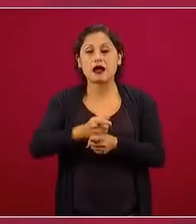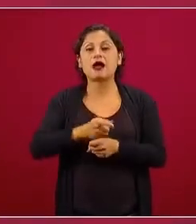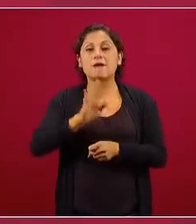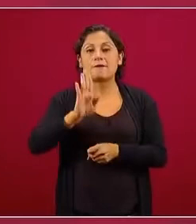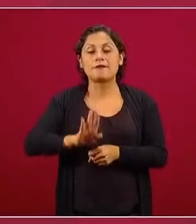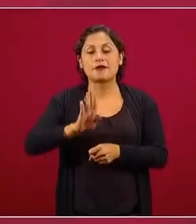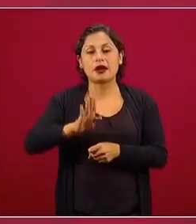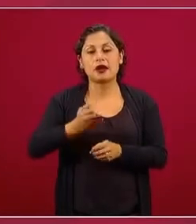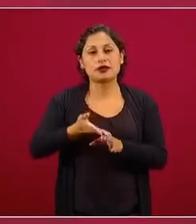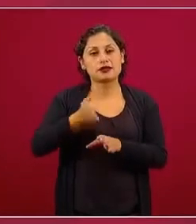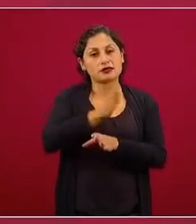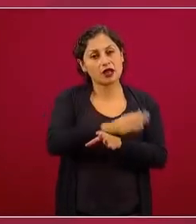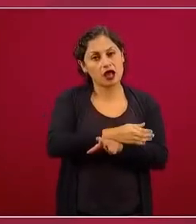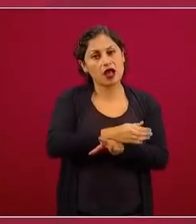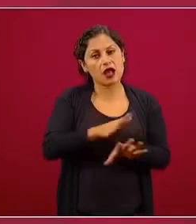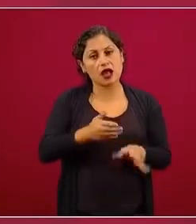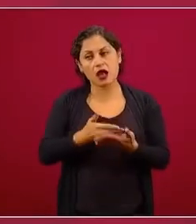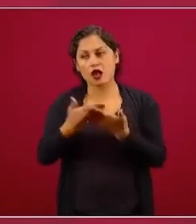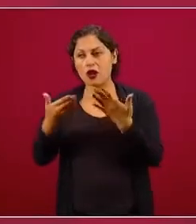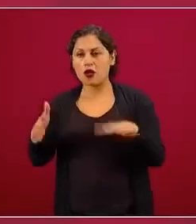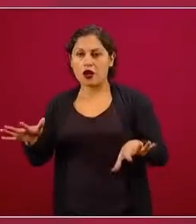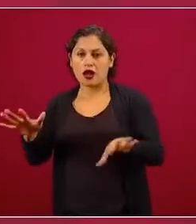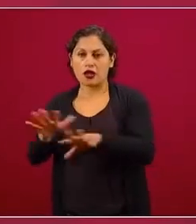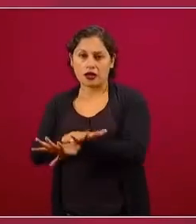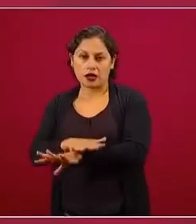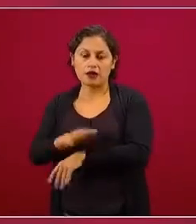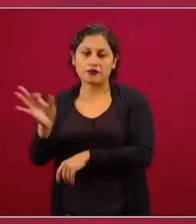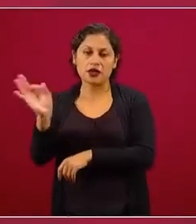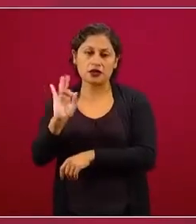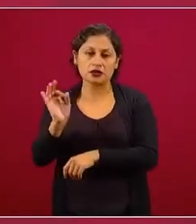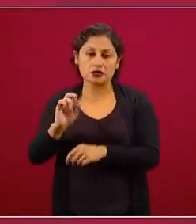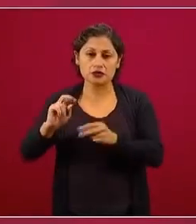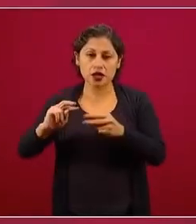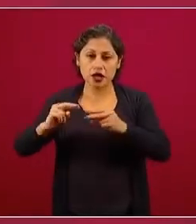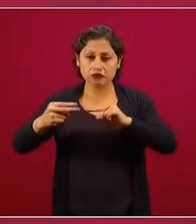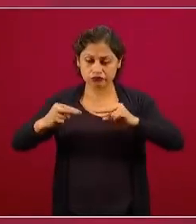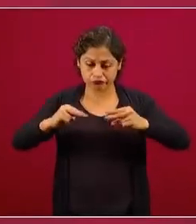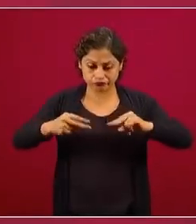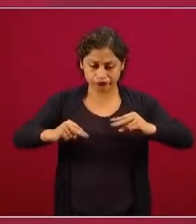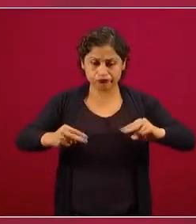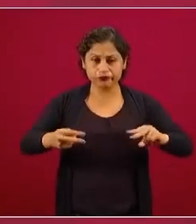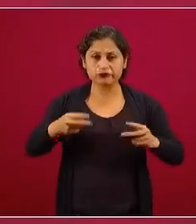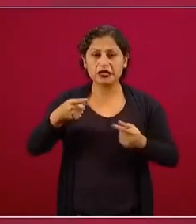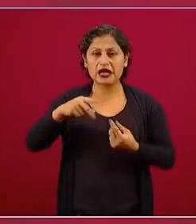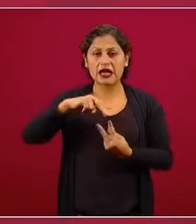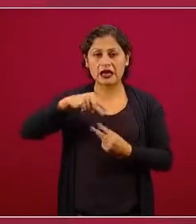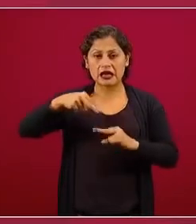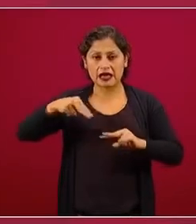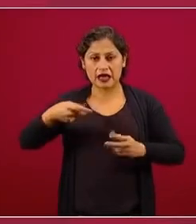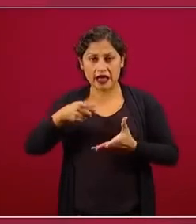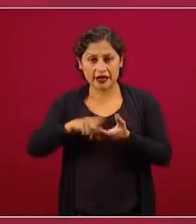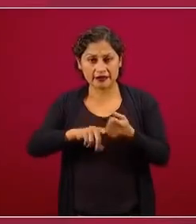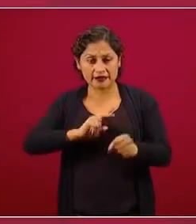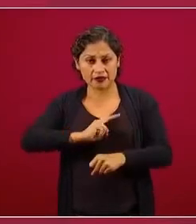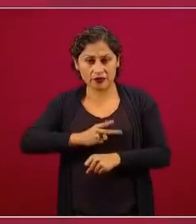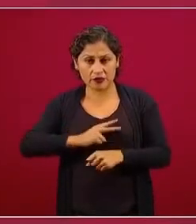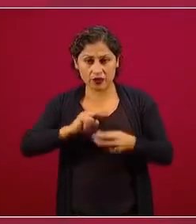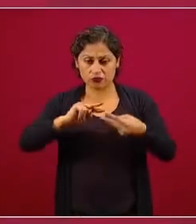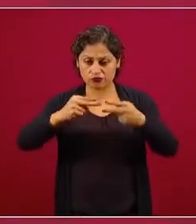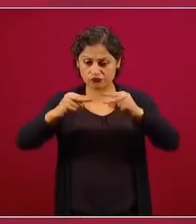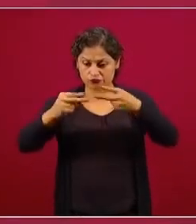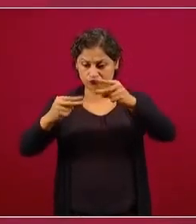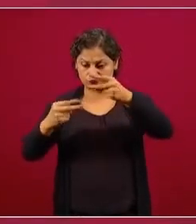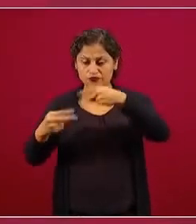cambios en el árbol familiar, en algunos clados, son los términos que se utilizan en la parte de la secuenciación,